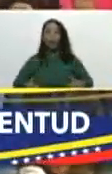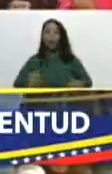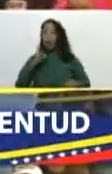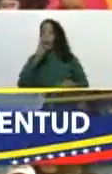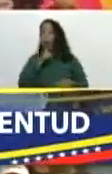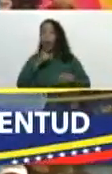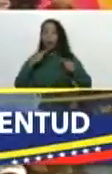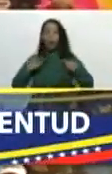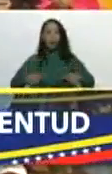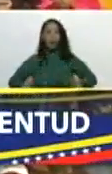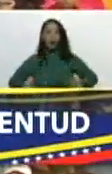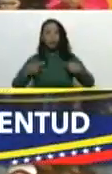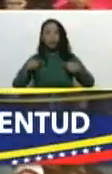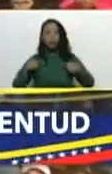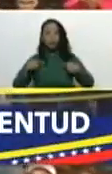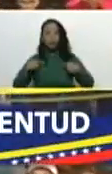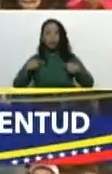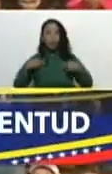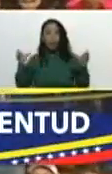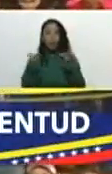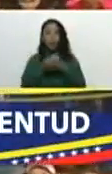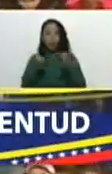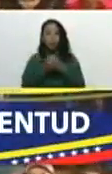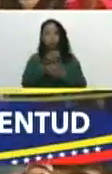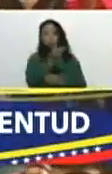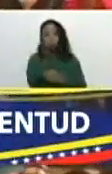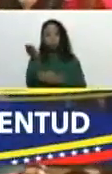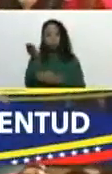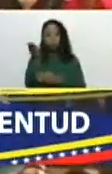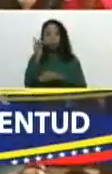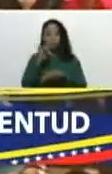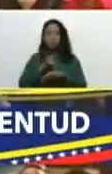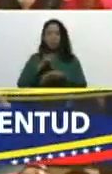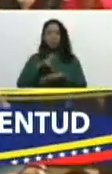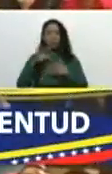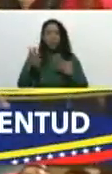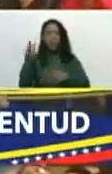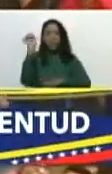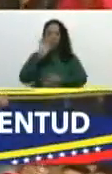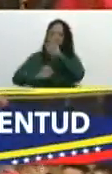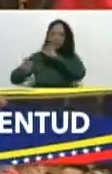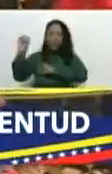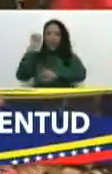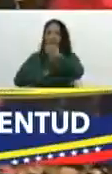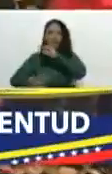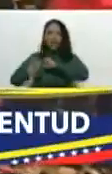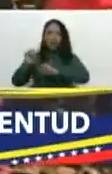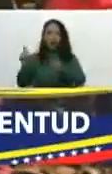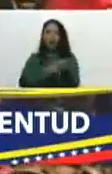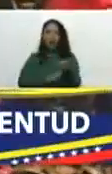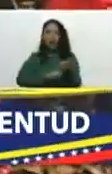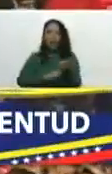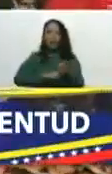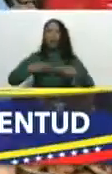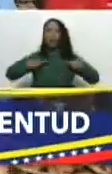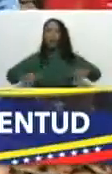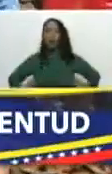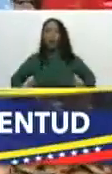Deshumanizado. Así que a la generación de ustedes les toca defender el carácter